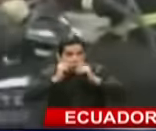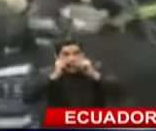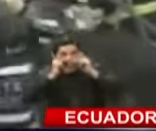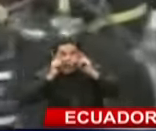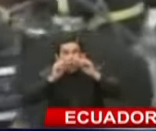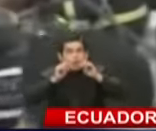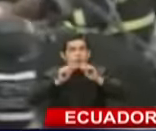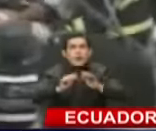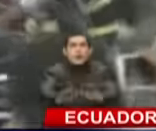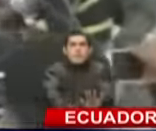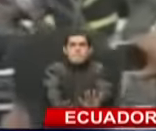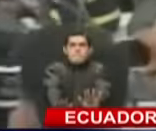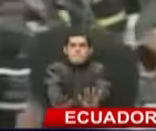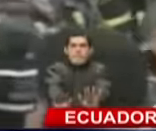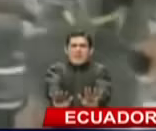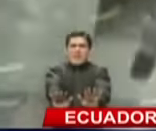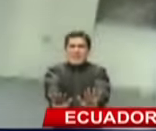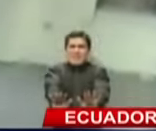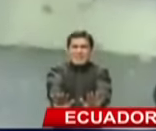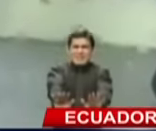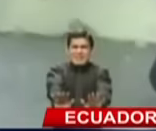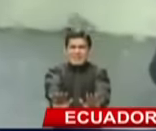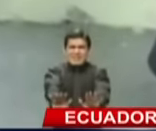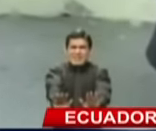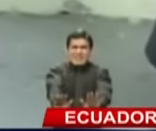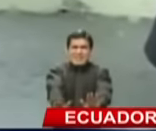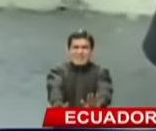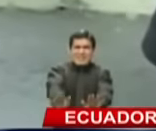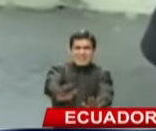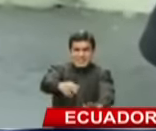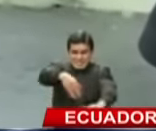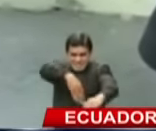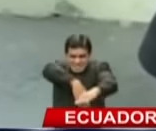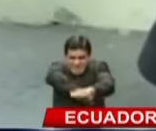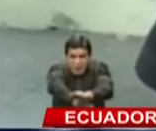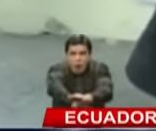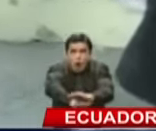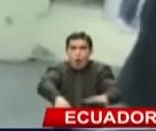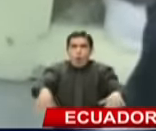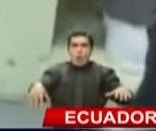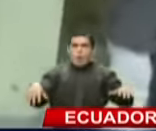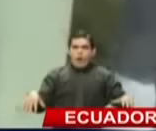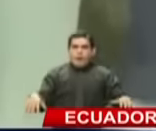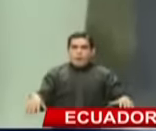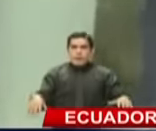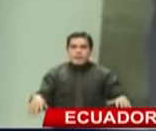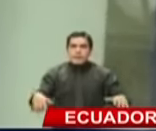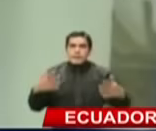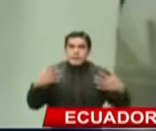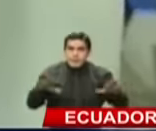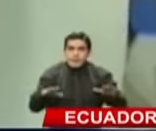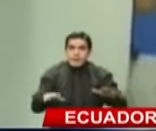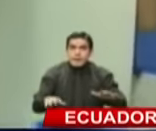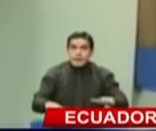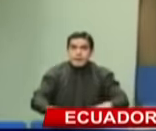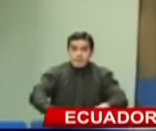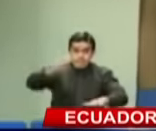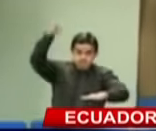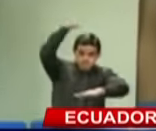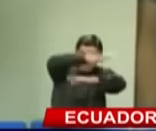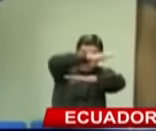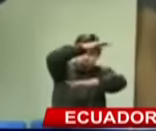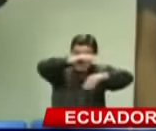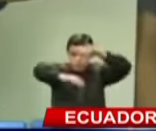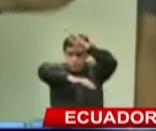minutos y cuando despertó estaba bajo toneladas de concreto. Durante 48 horas, sin agua, comida ni luz,